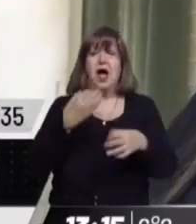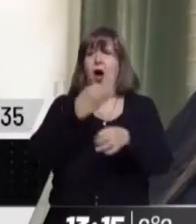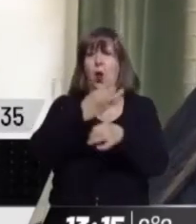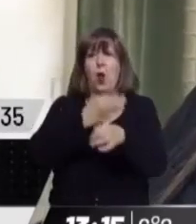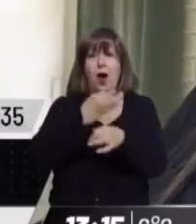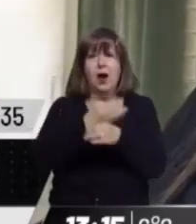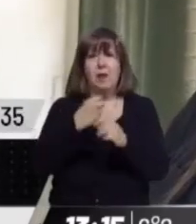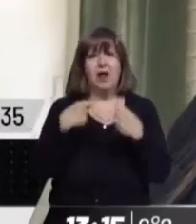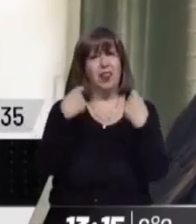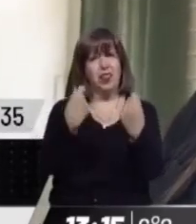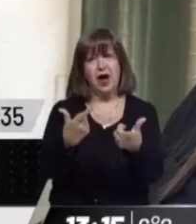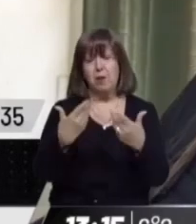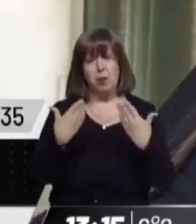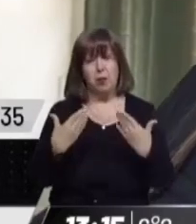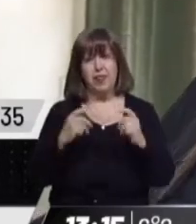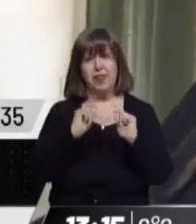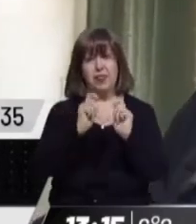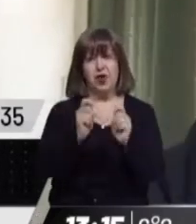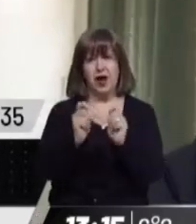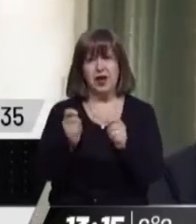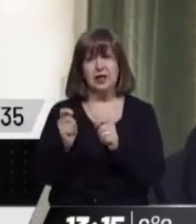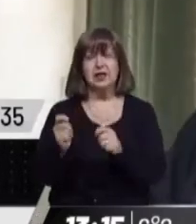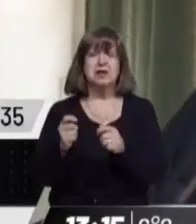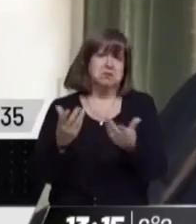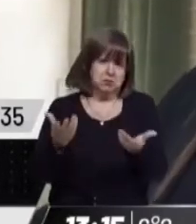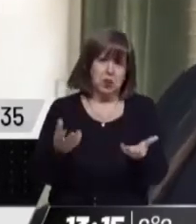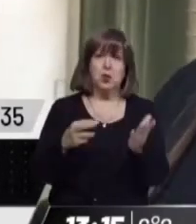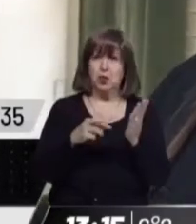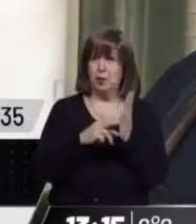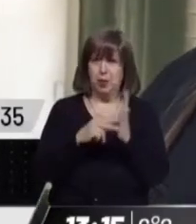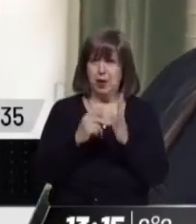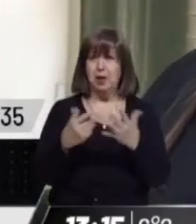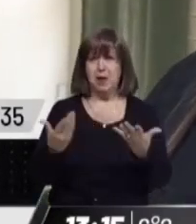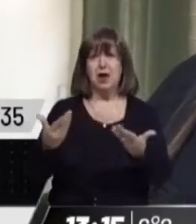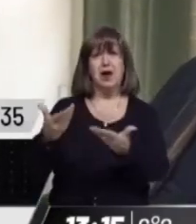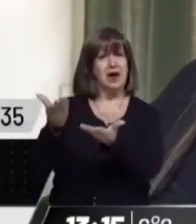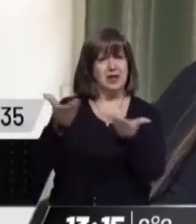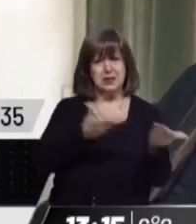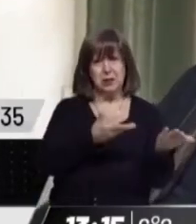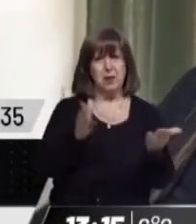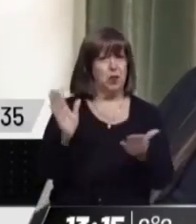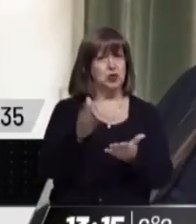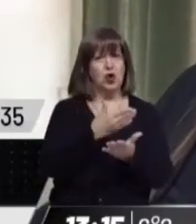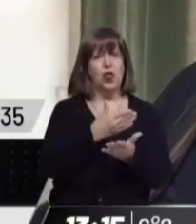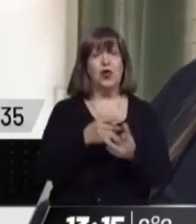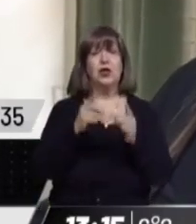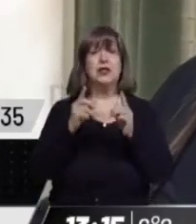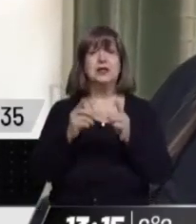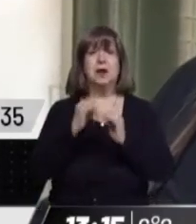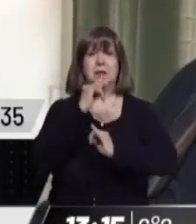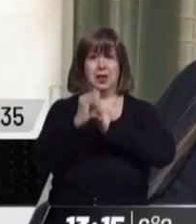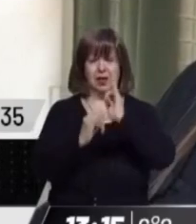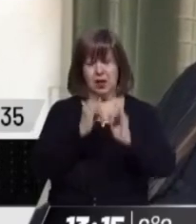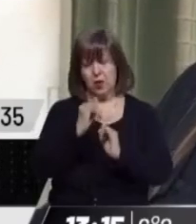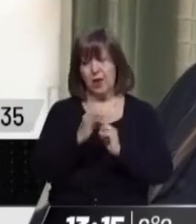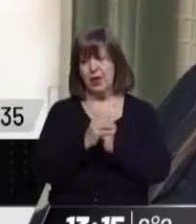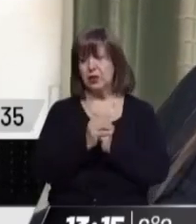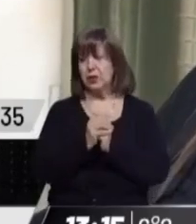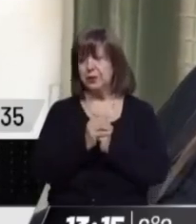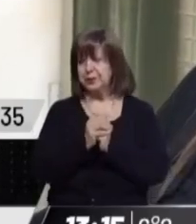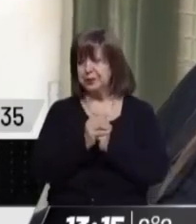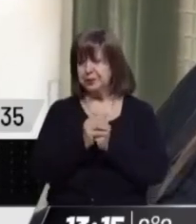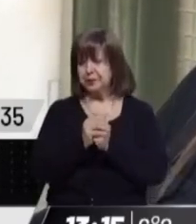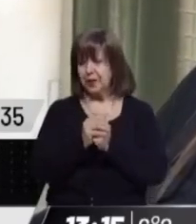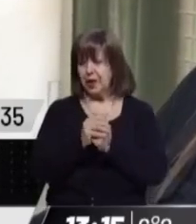lo que tengan para donar, además de lo que se han llevado, también nos viene muy bien. Y además, bueno, comentarles que con el